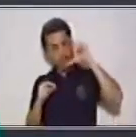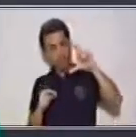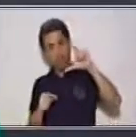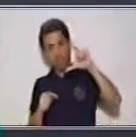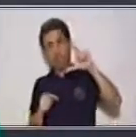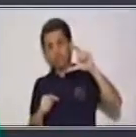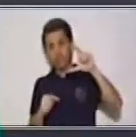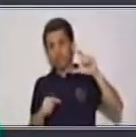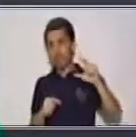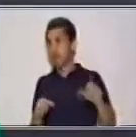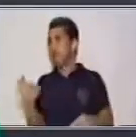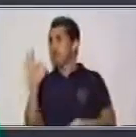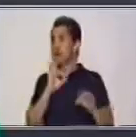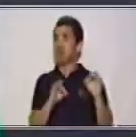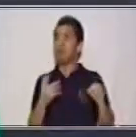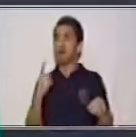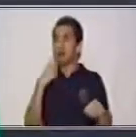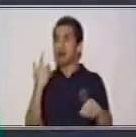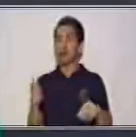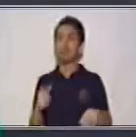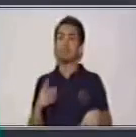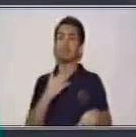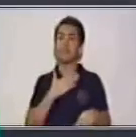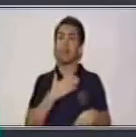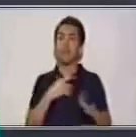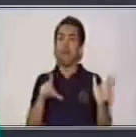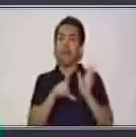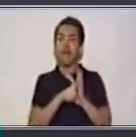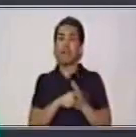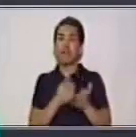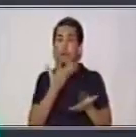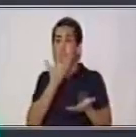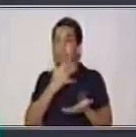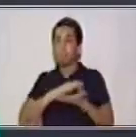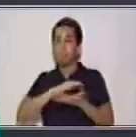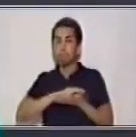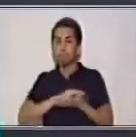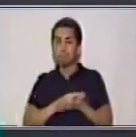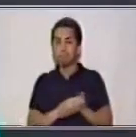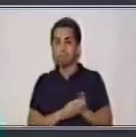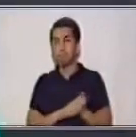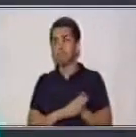como coloquialmente se le conoce como ley del sándwich. Y entonces tenemos producto